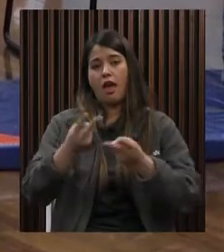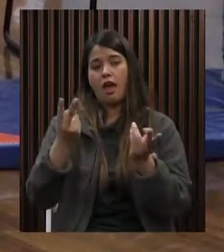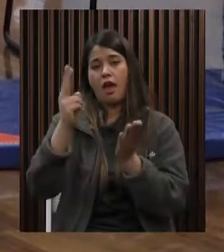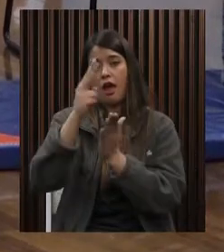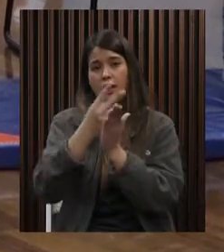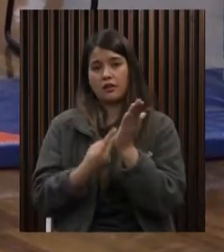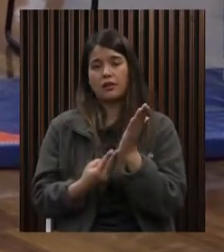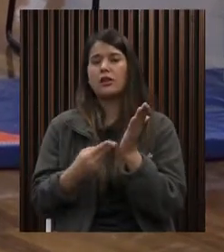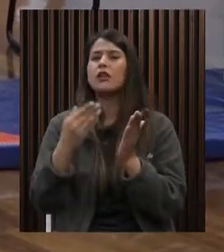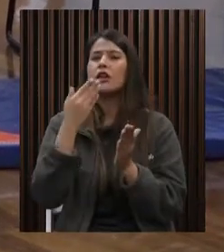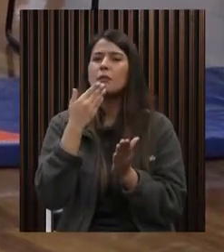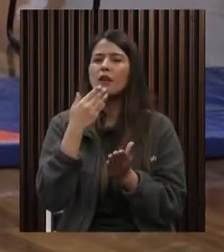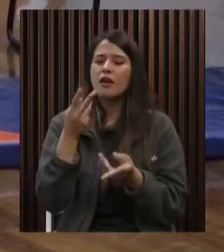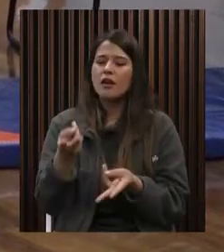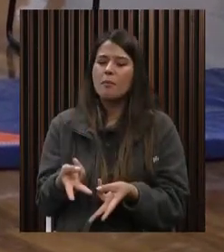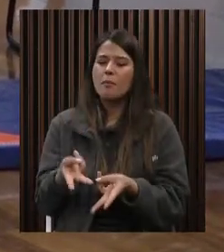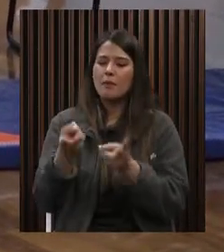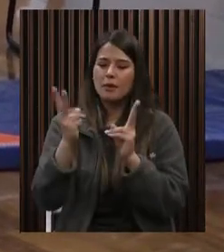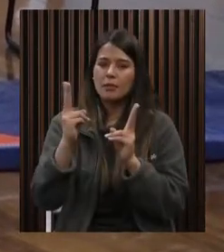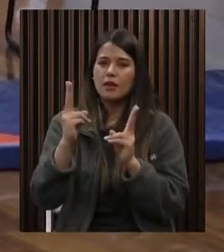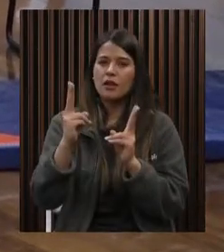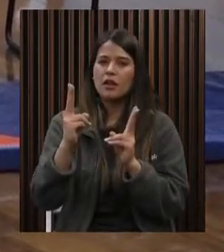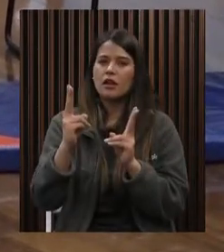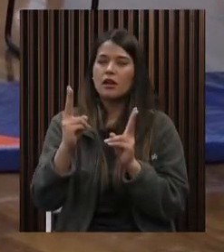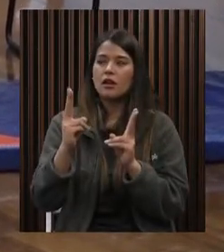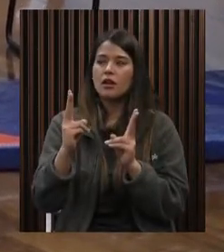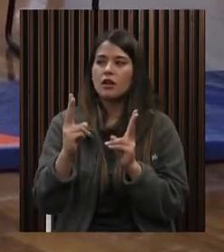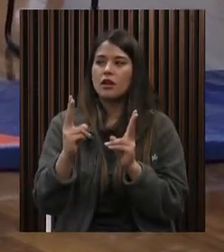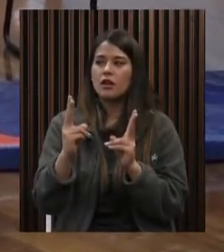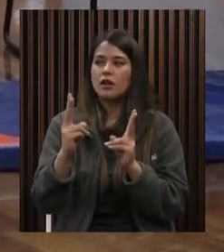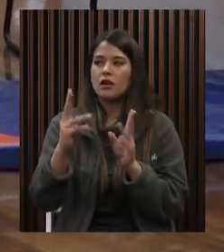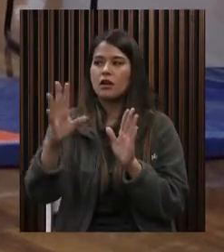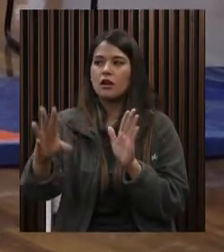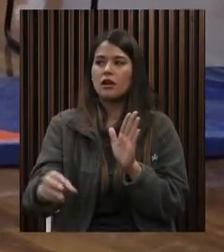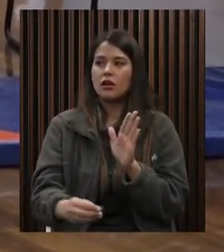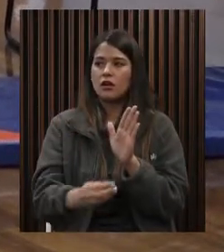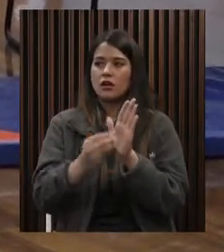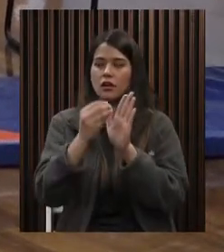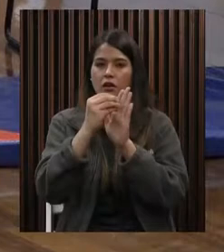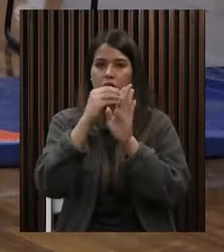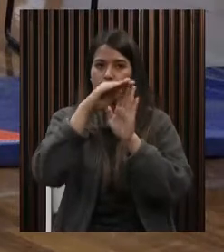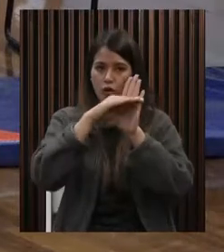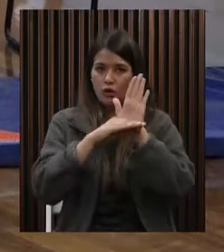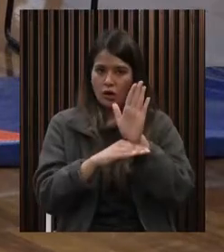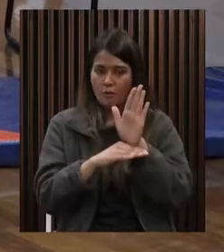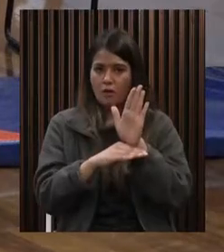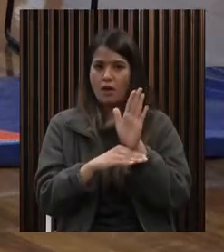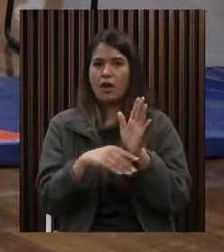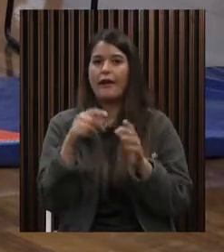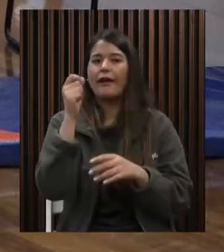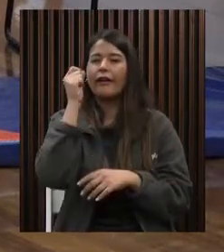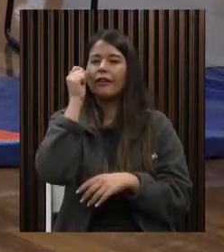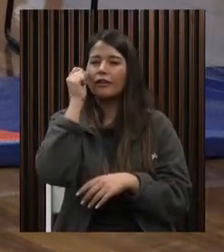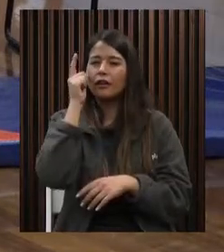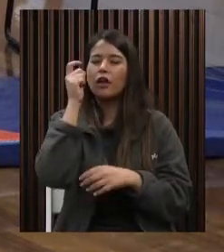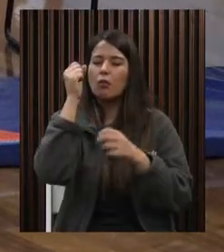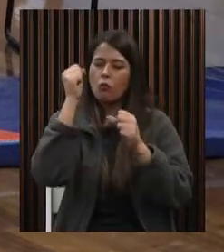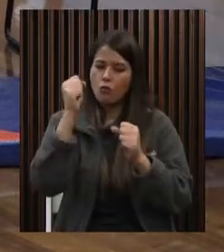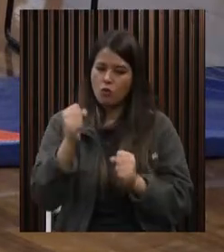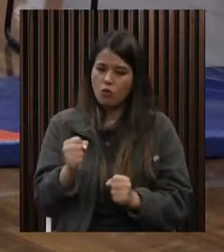el espacio que corresponde en el sentido de entender que podemos abordar y afrontar